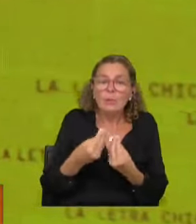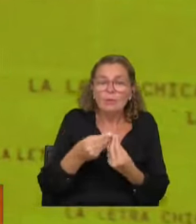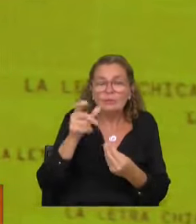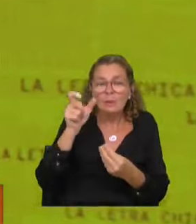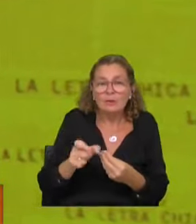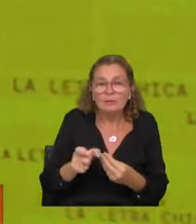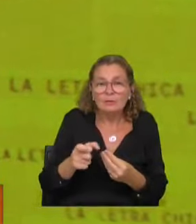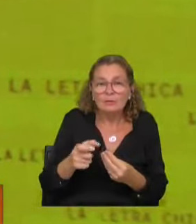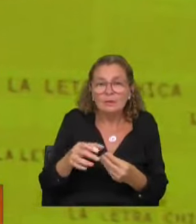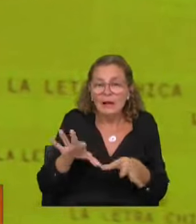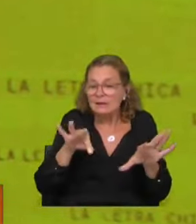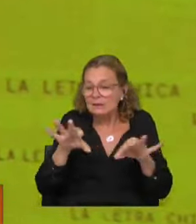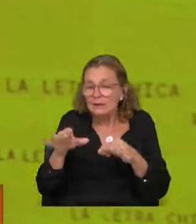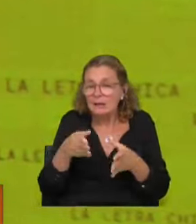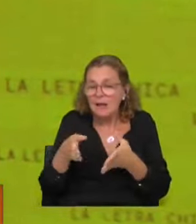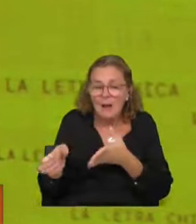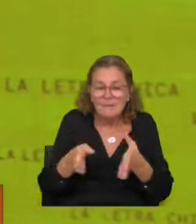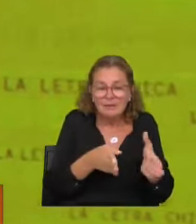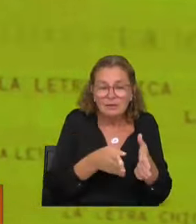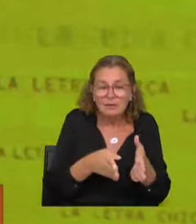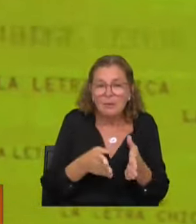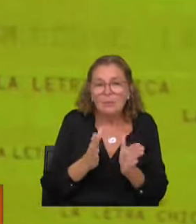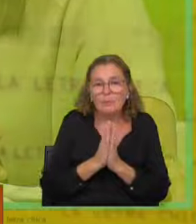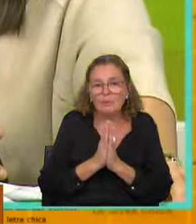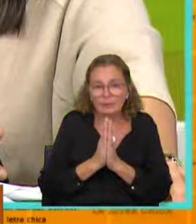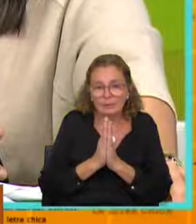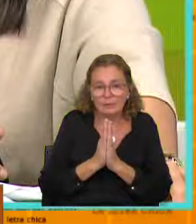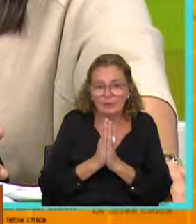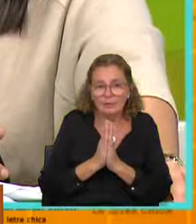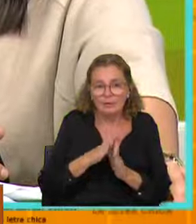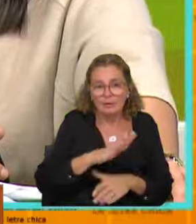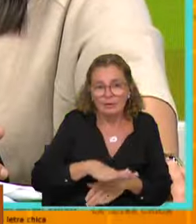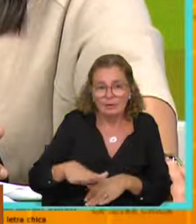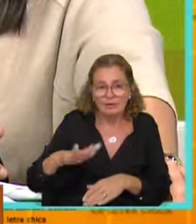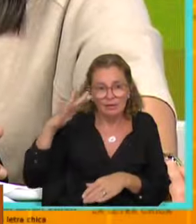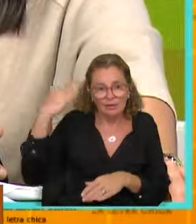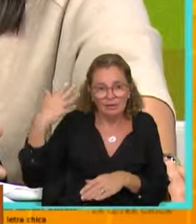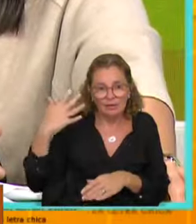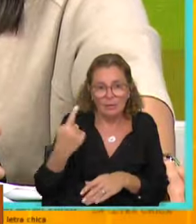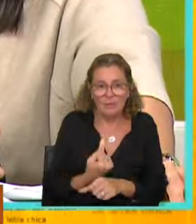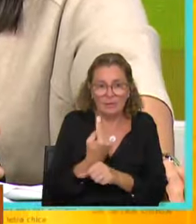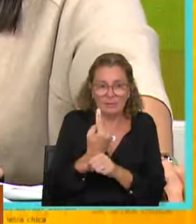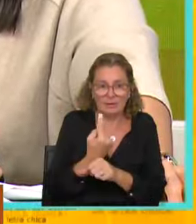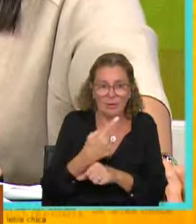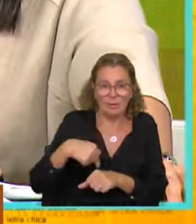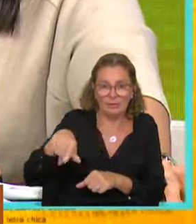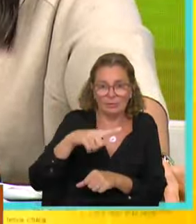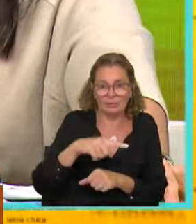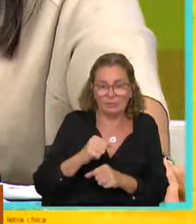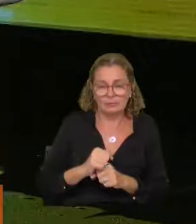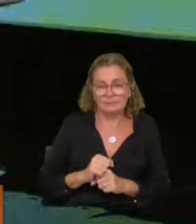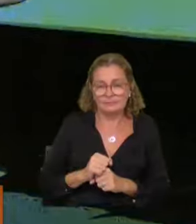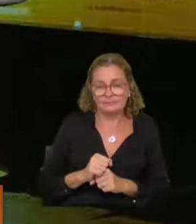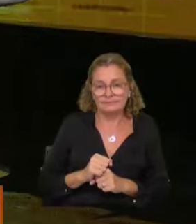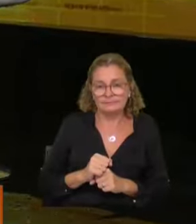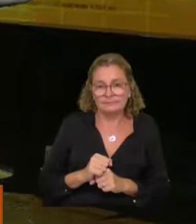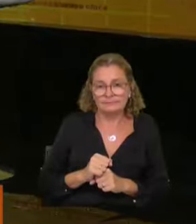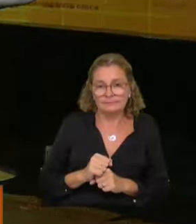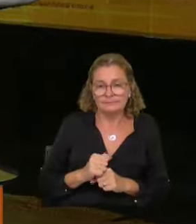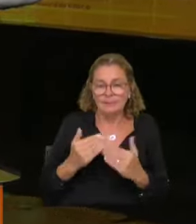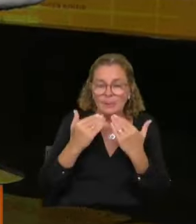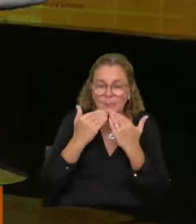decidiendo este qué camino elegir por favor la infancia y la adolescencia tiene que ser una prioridad para todos Claudia Natalia